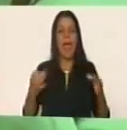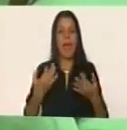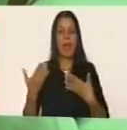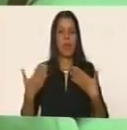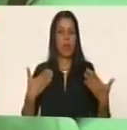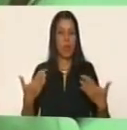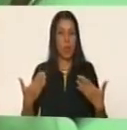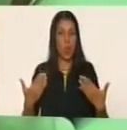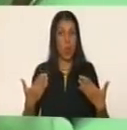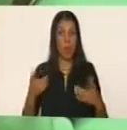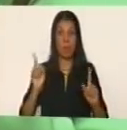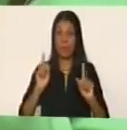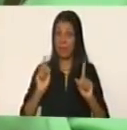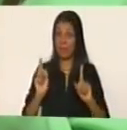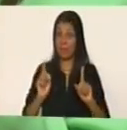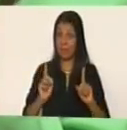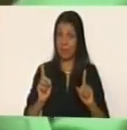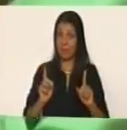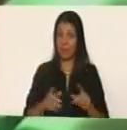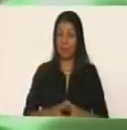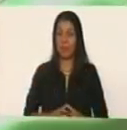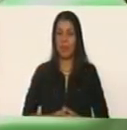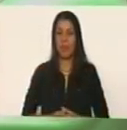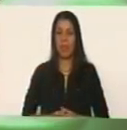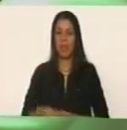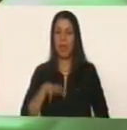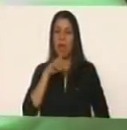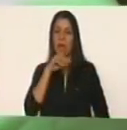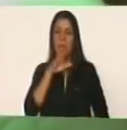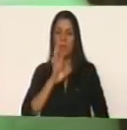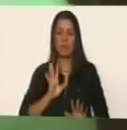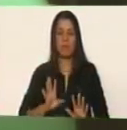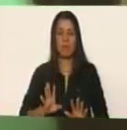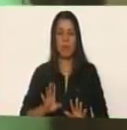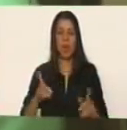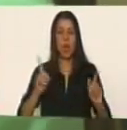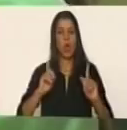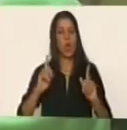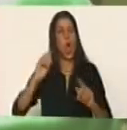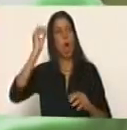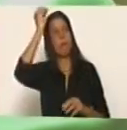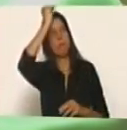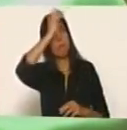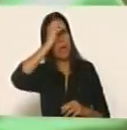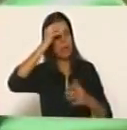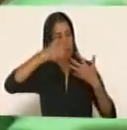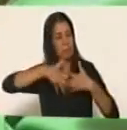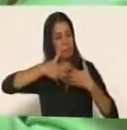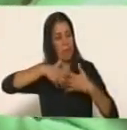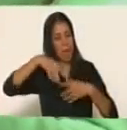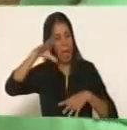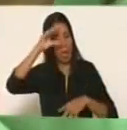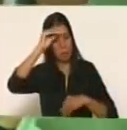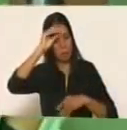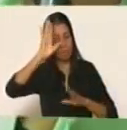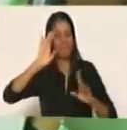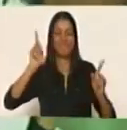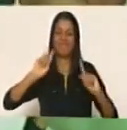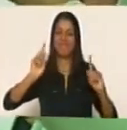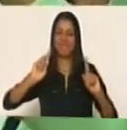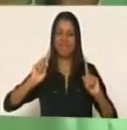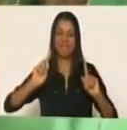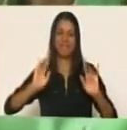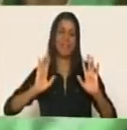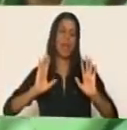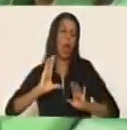gesto de cortesía. Yo me atrevo a decir que tal vez no sea un gesto de reflexión, es que no hay otro remedio, no